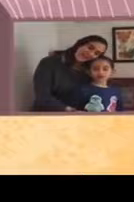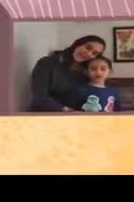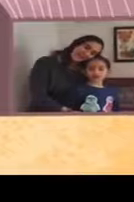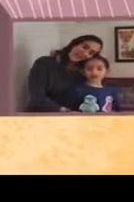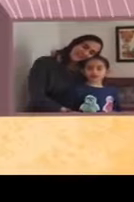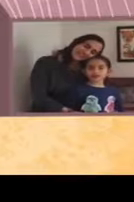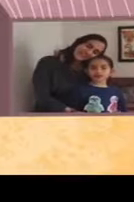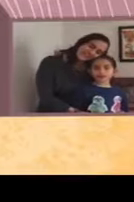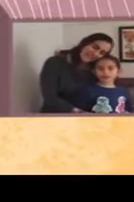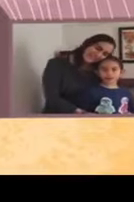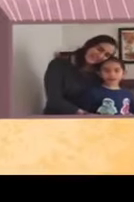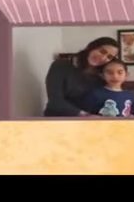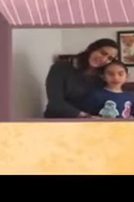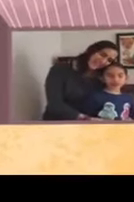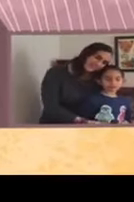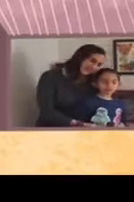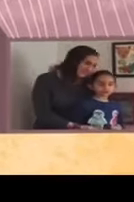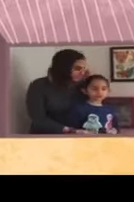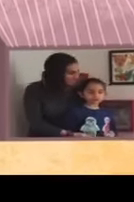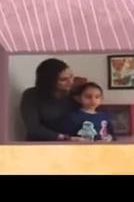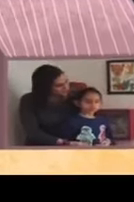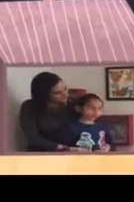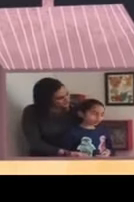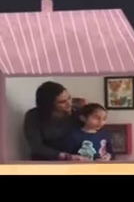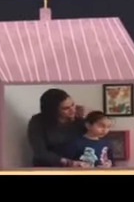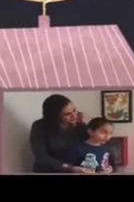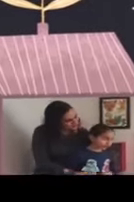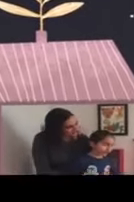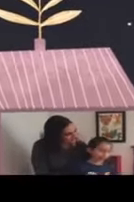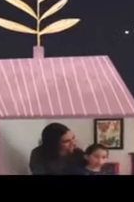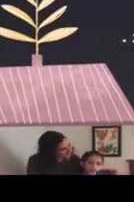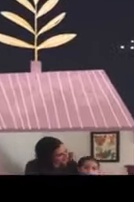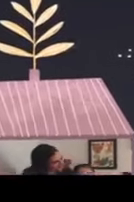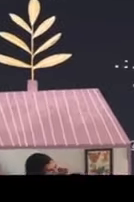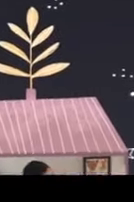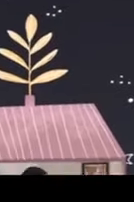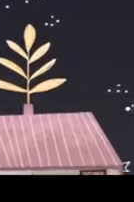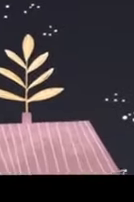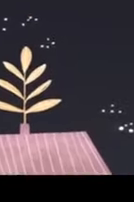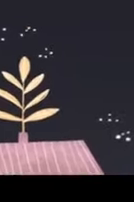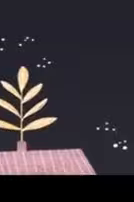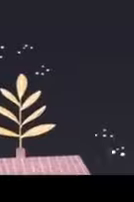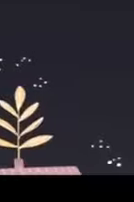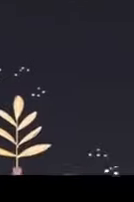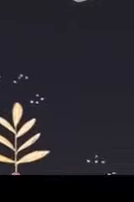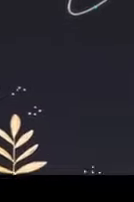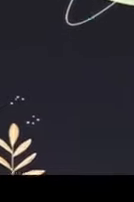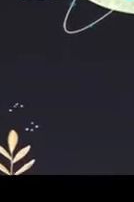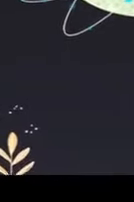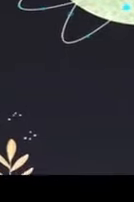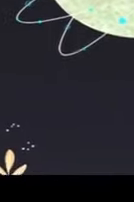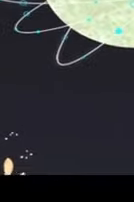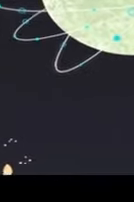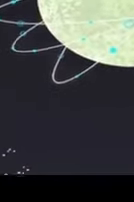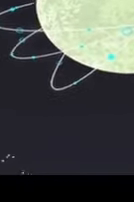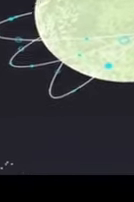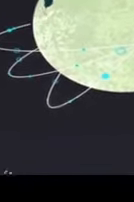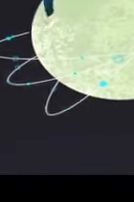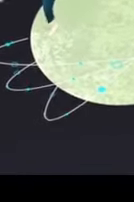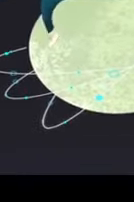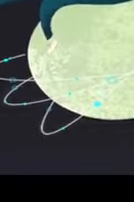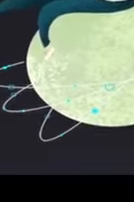más que nunca una canción precisa al mundo. Ale, ale, la vida acaba de